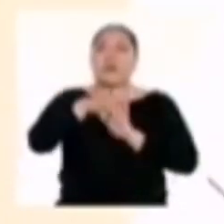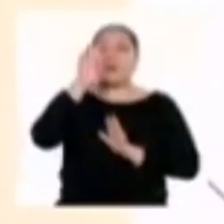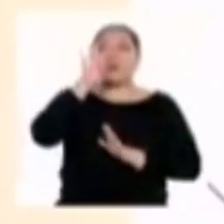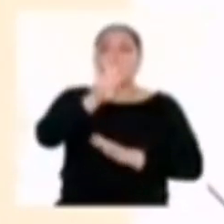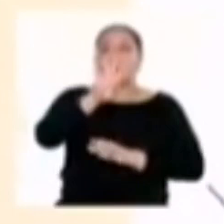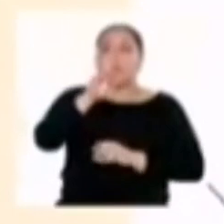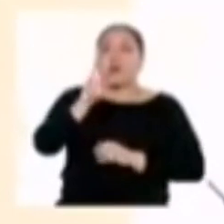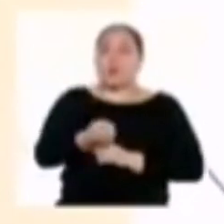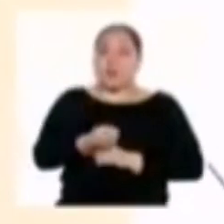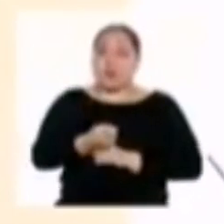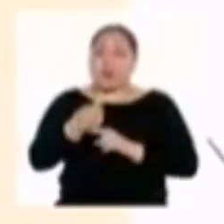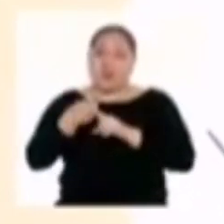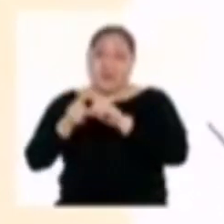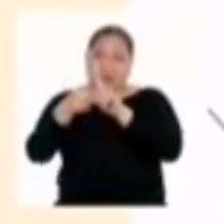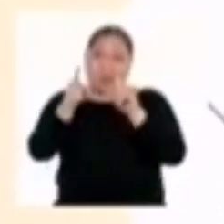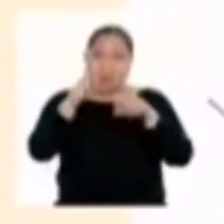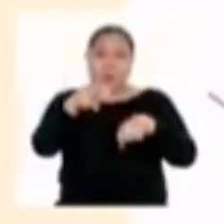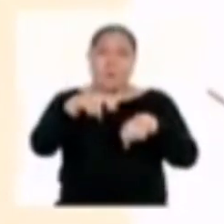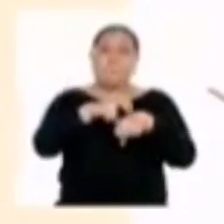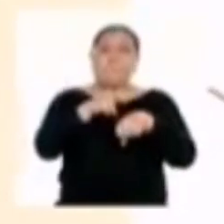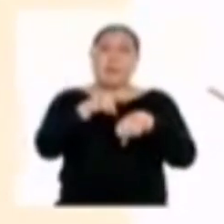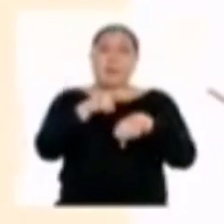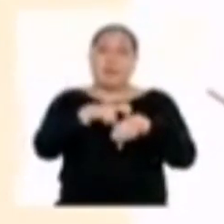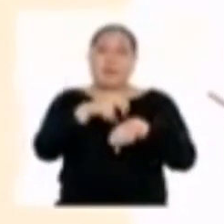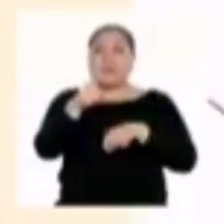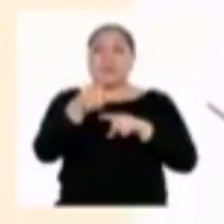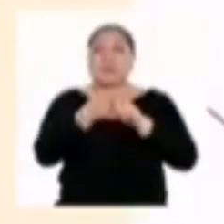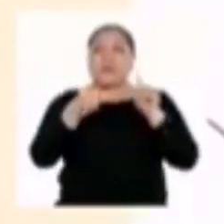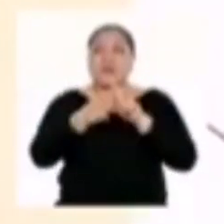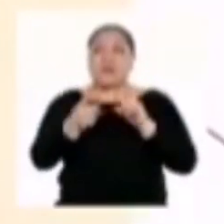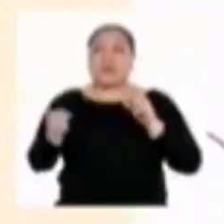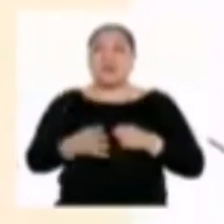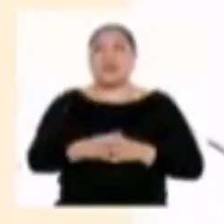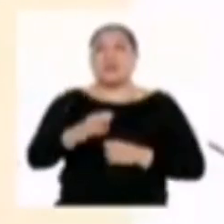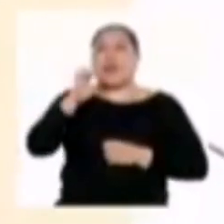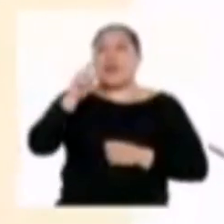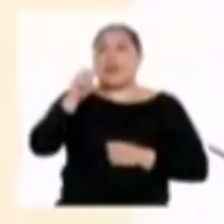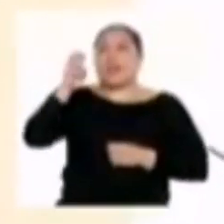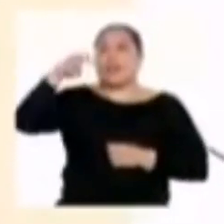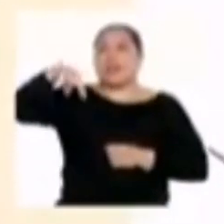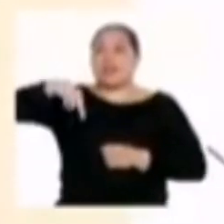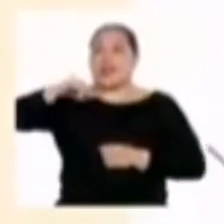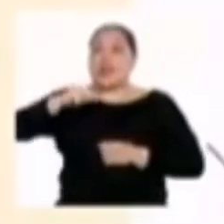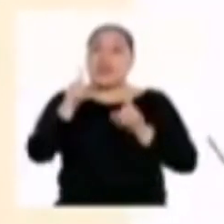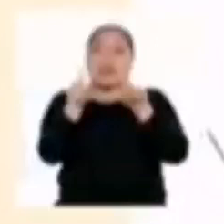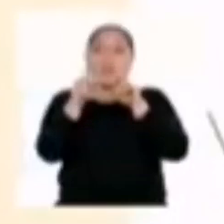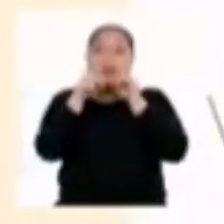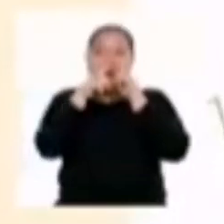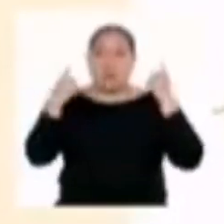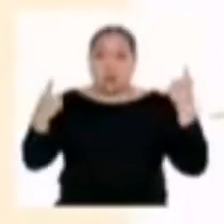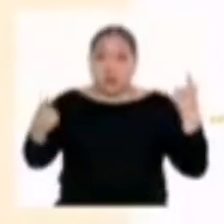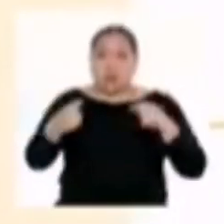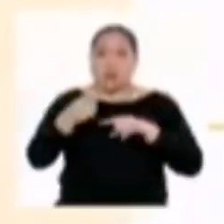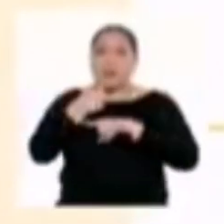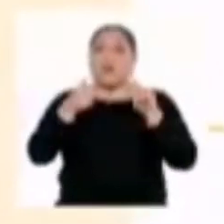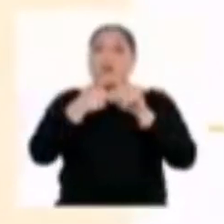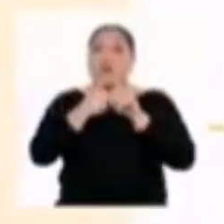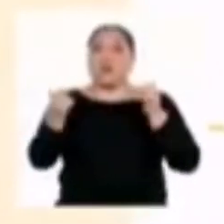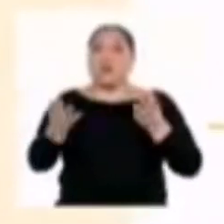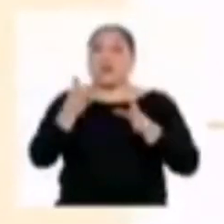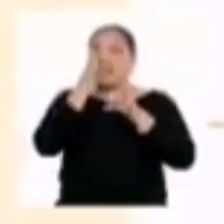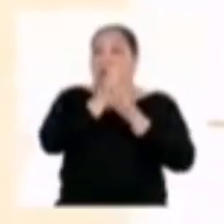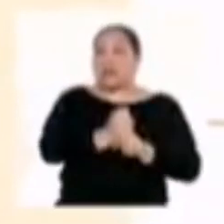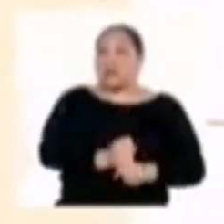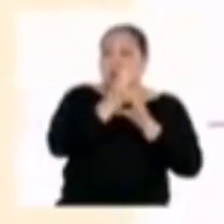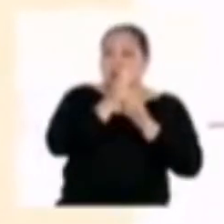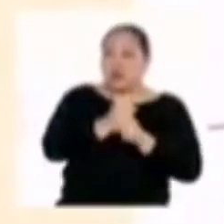papa. Además, una diversidad étnica y lingüística y los conocimientos tradicionales asociados a la naturaleza. Debemos sentirnos